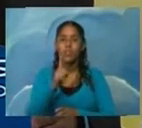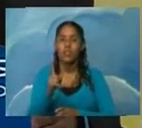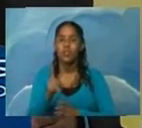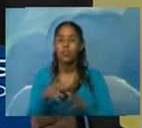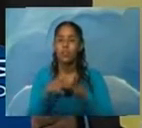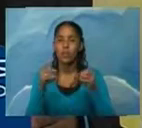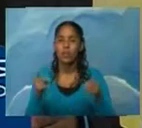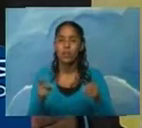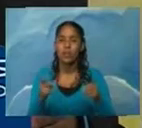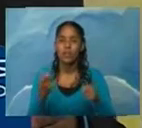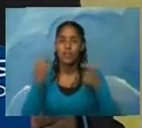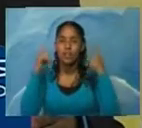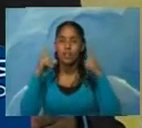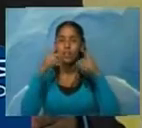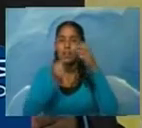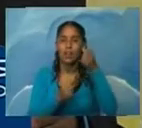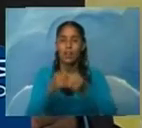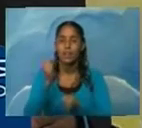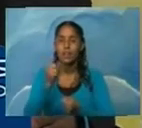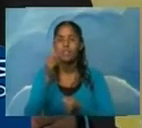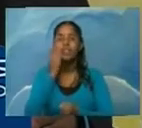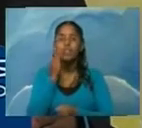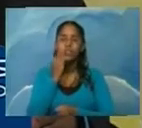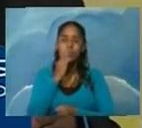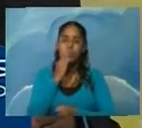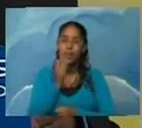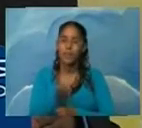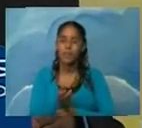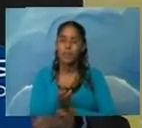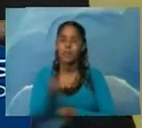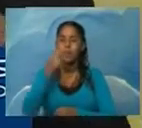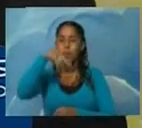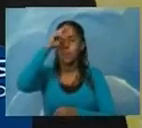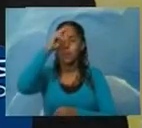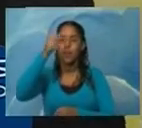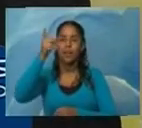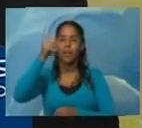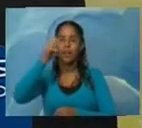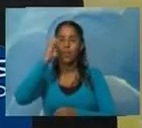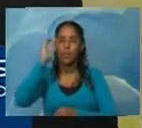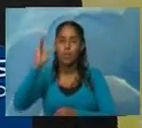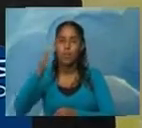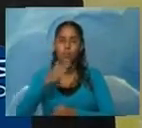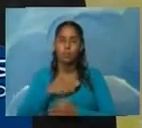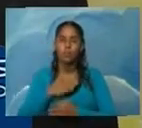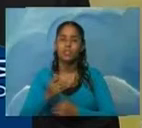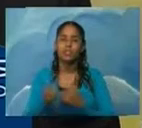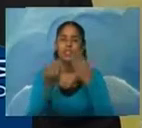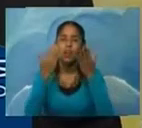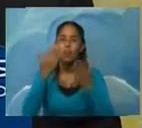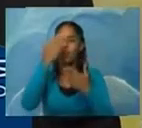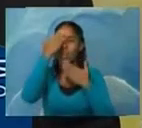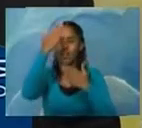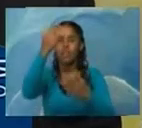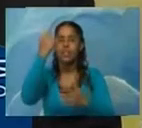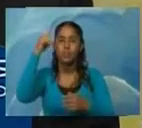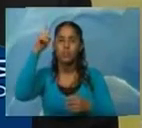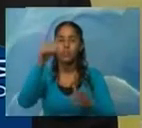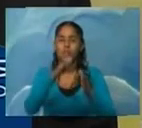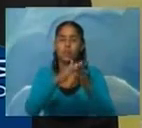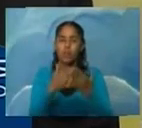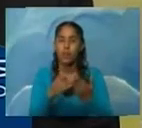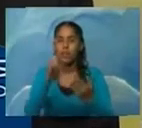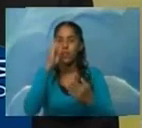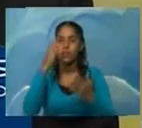cabrito en la leche de su madre. Oremos. Amén. Al Señor. Padre Dios del cielo y de gracias, la tierra, Jesús, te damos gracias por tu palabra. Oh